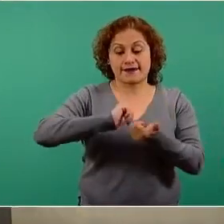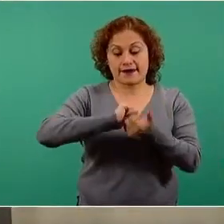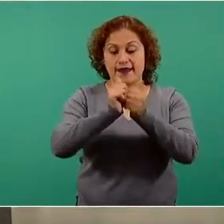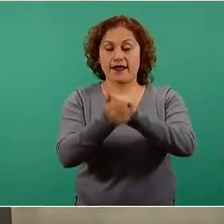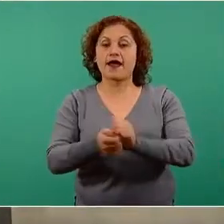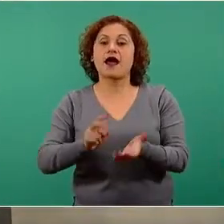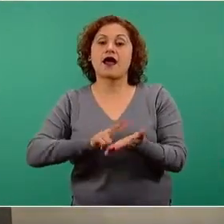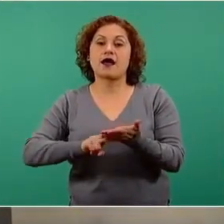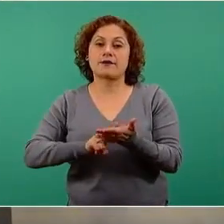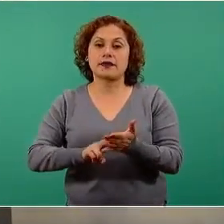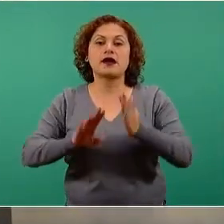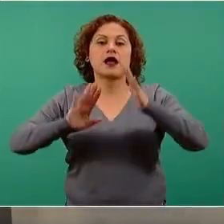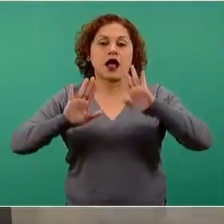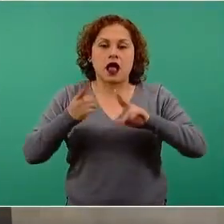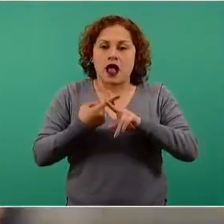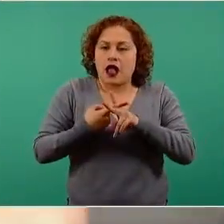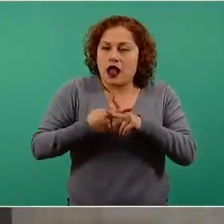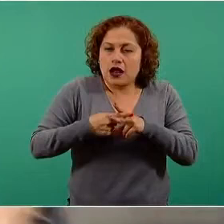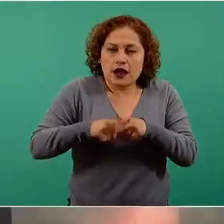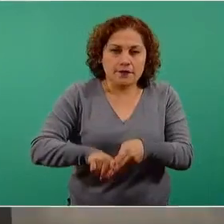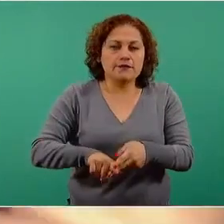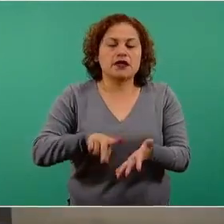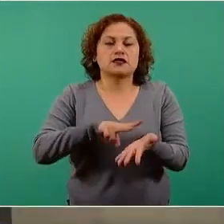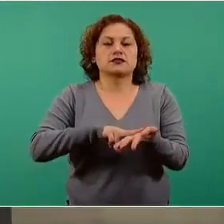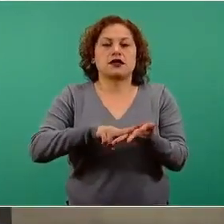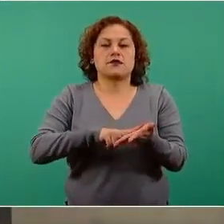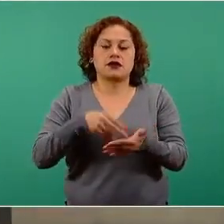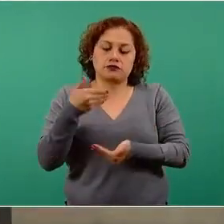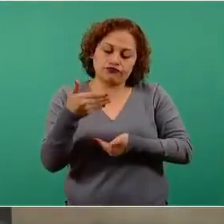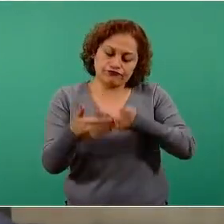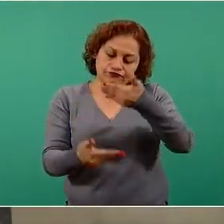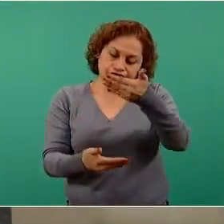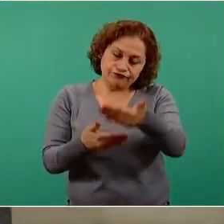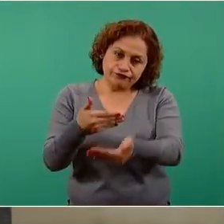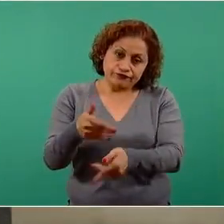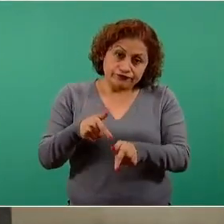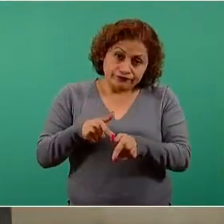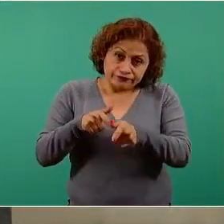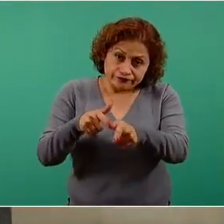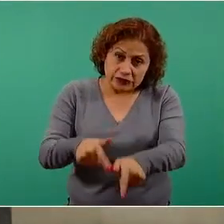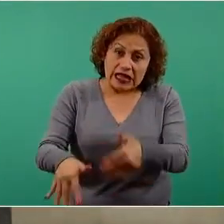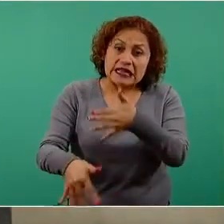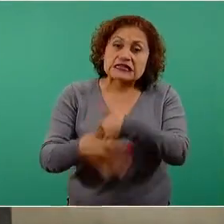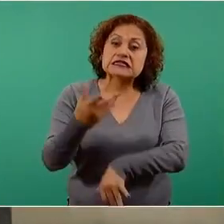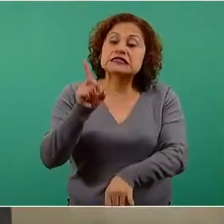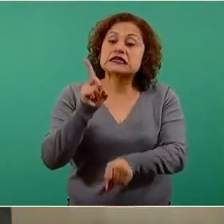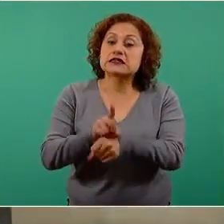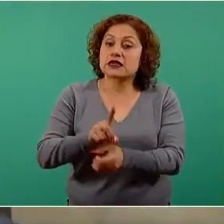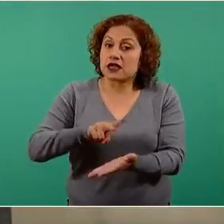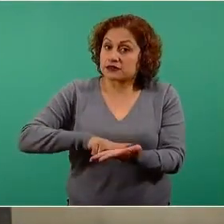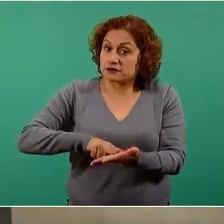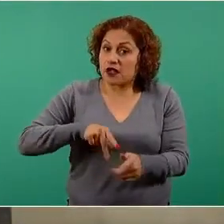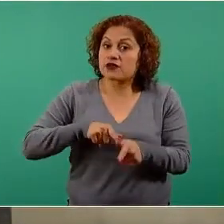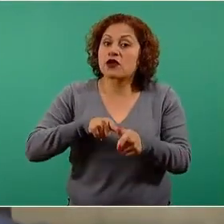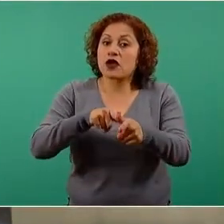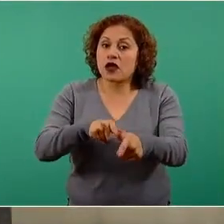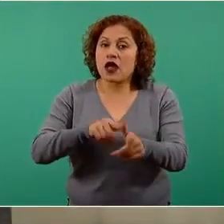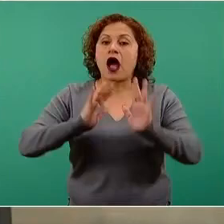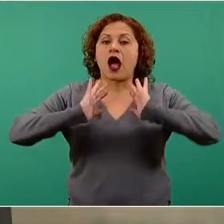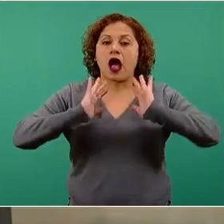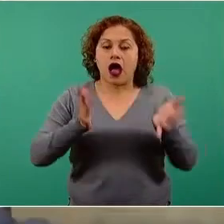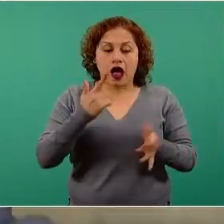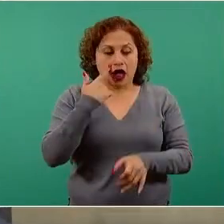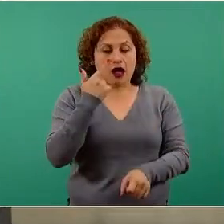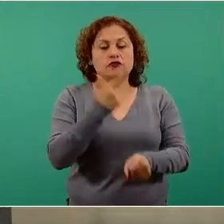sean estables, se mantengan por más de una quincena, estaremos identificando que se trata de un control